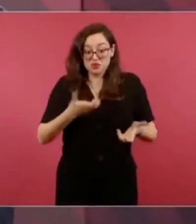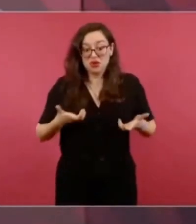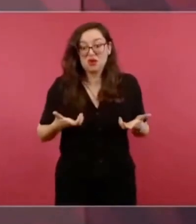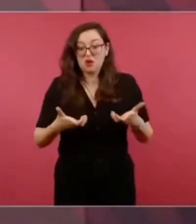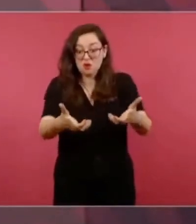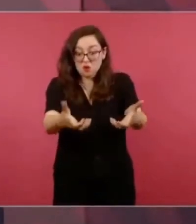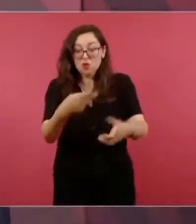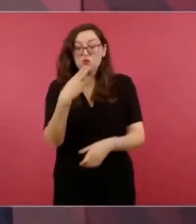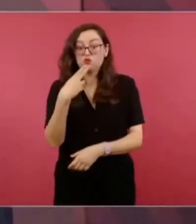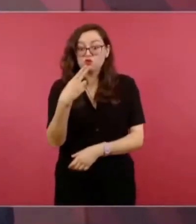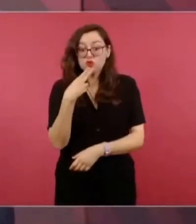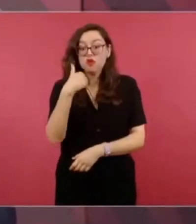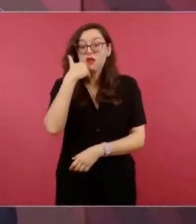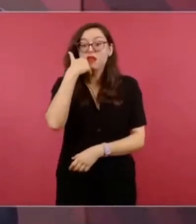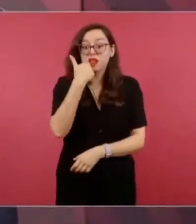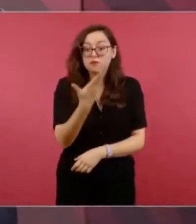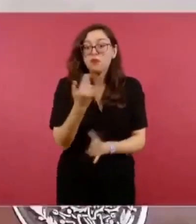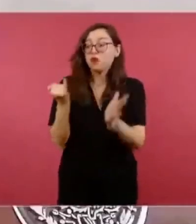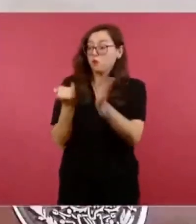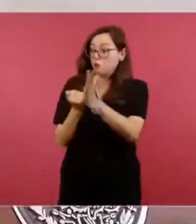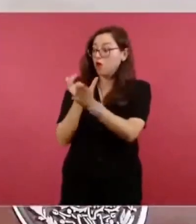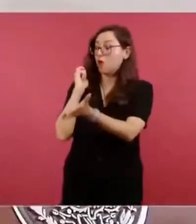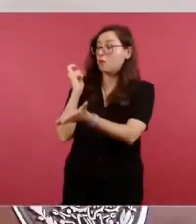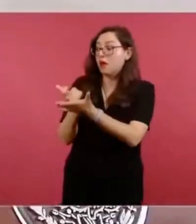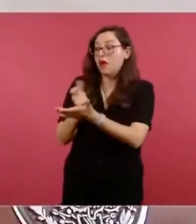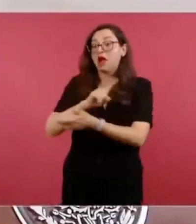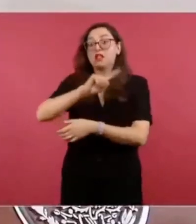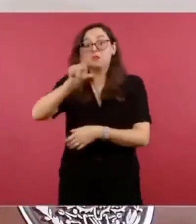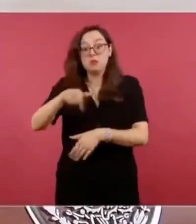Eso se terminó. Bueno,